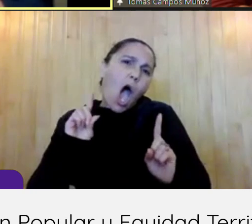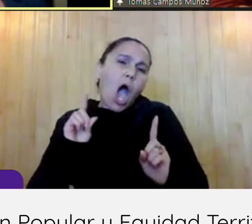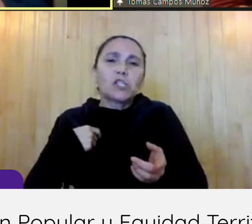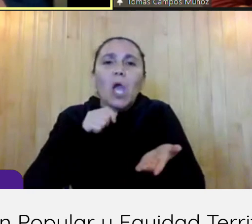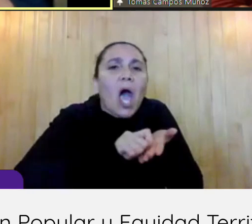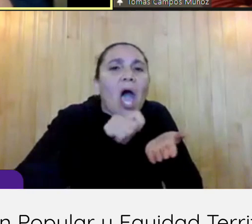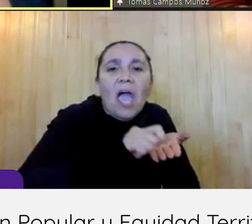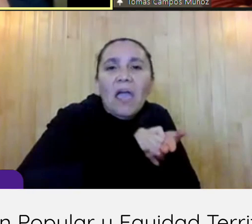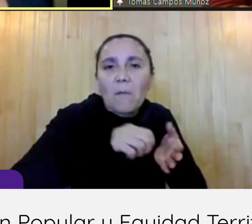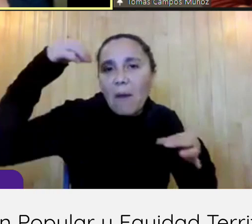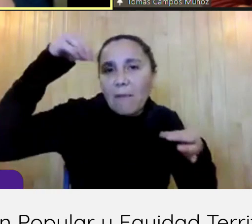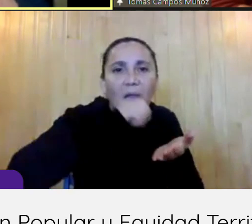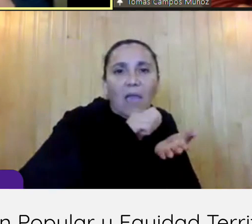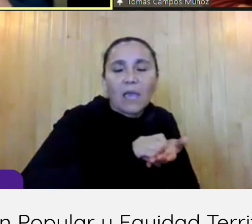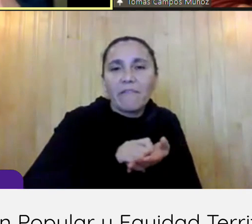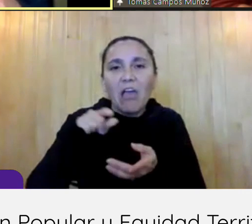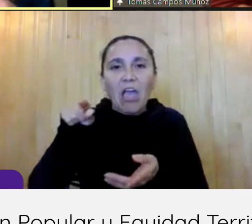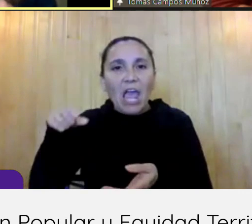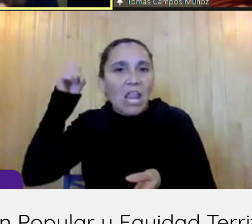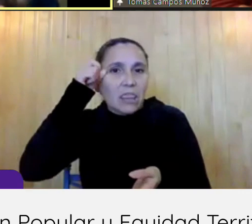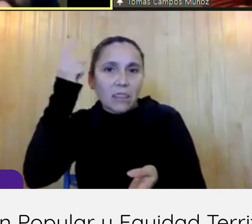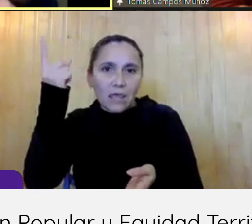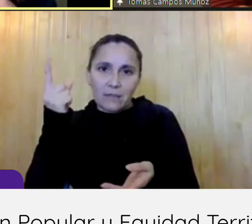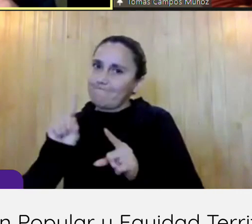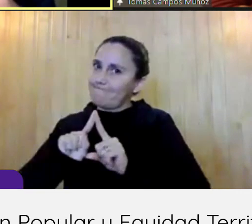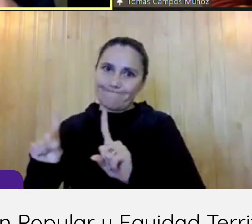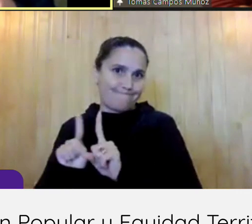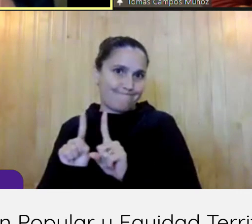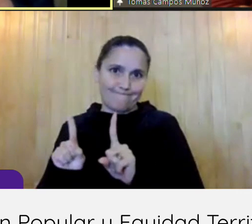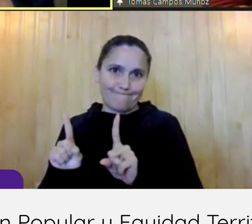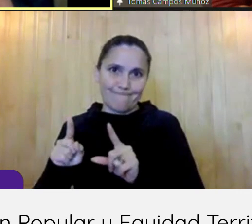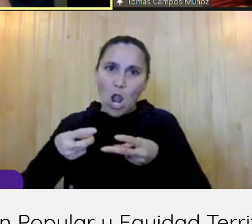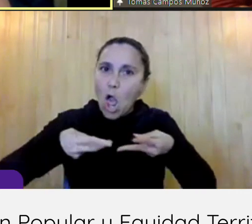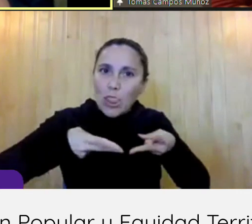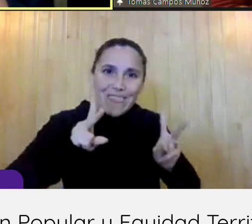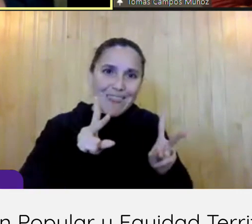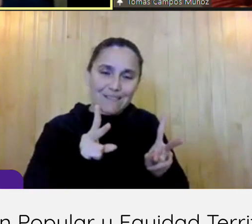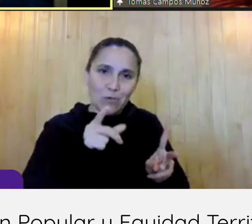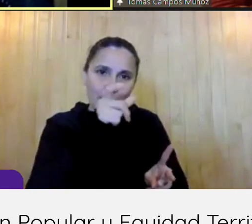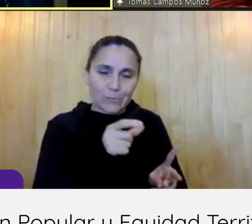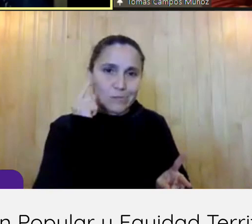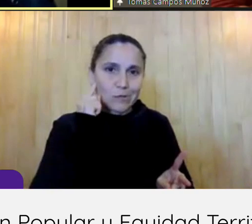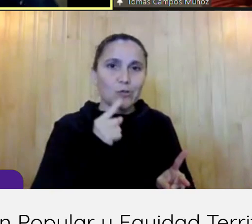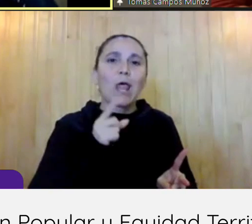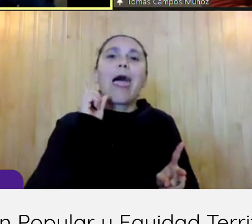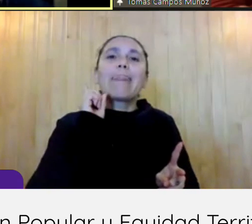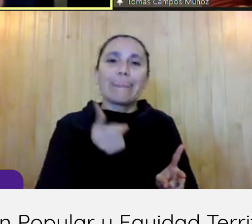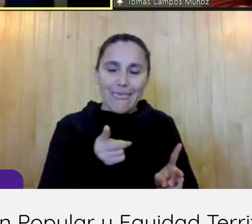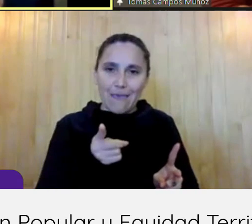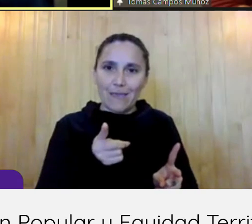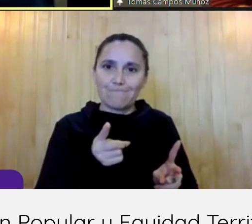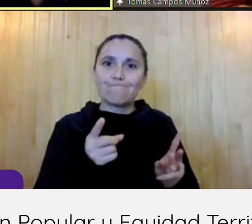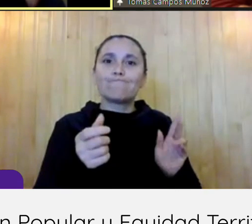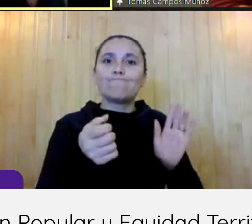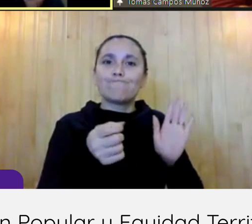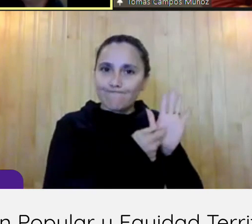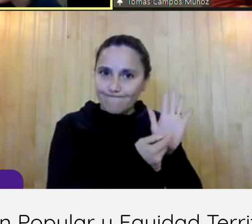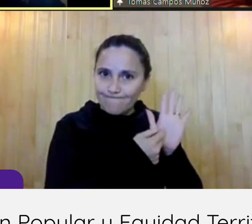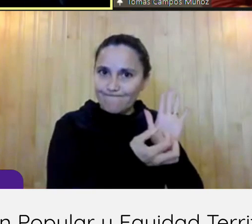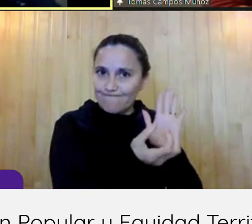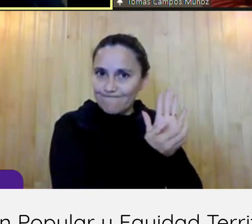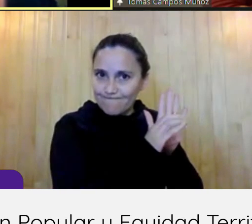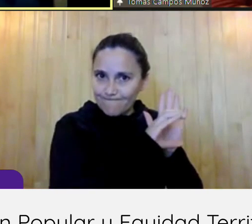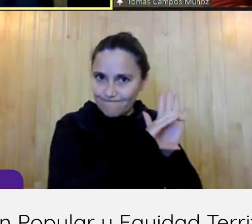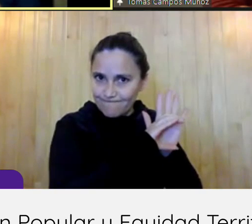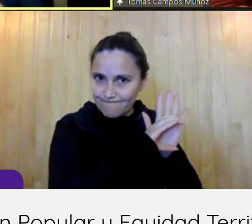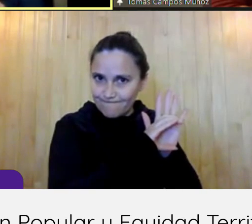derechos no se pueden socavar. Entonces, me parece una excelente idea que podamos de alguna manera configurarlo, ¿cierto? Y que ustedes también